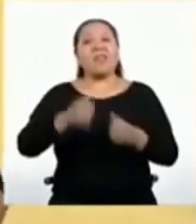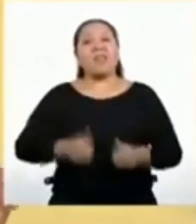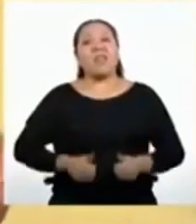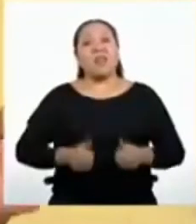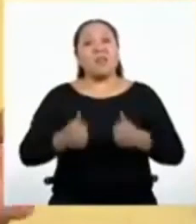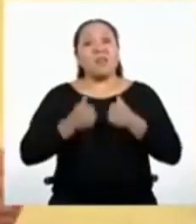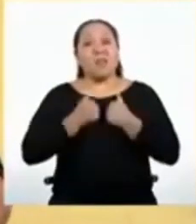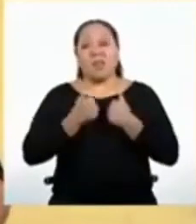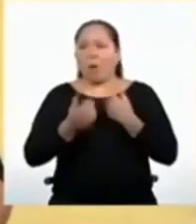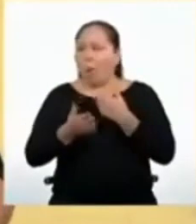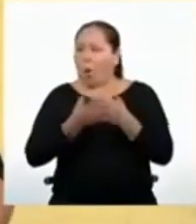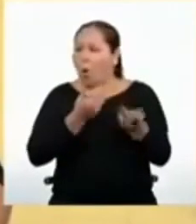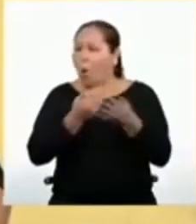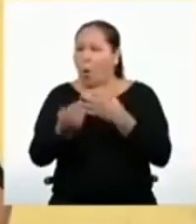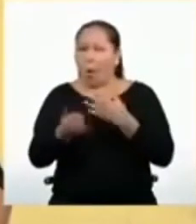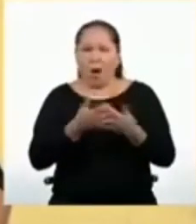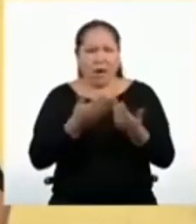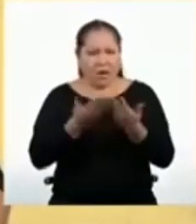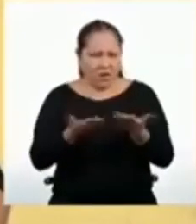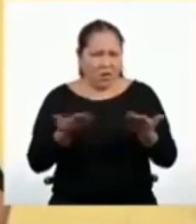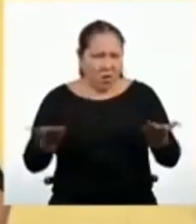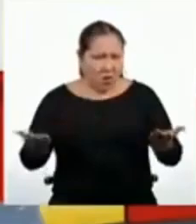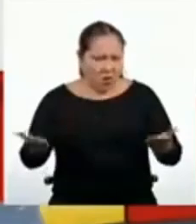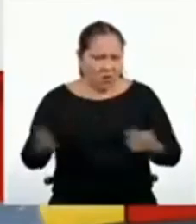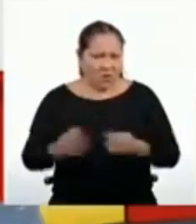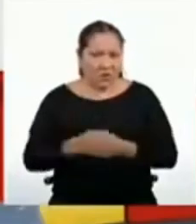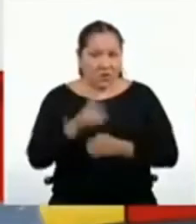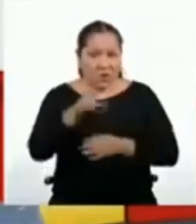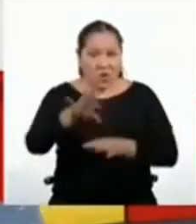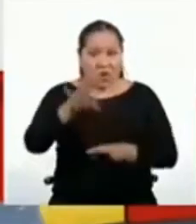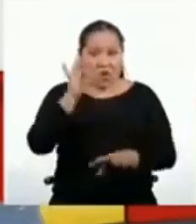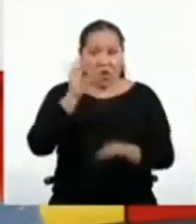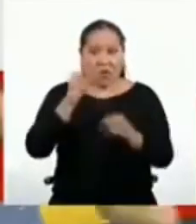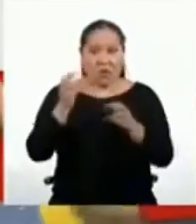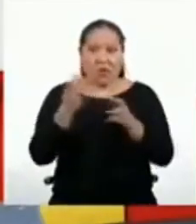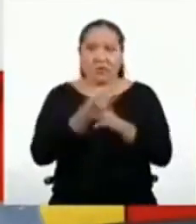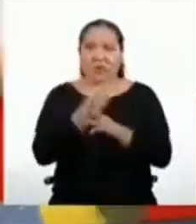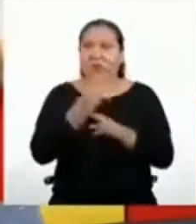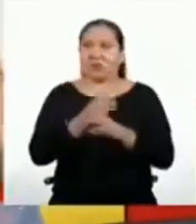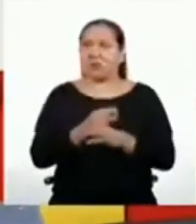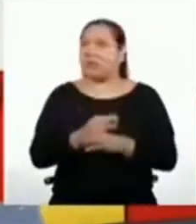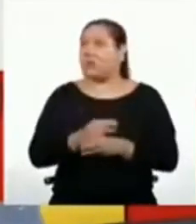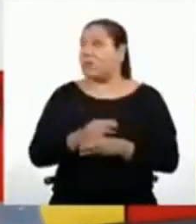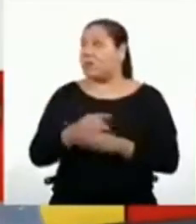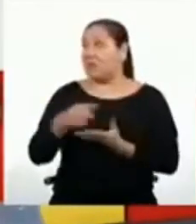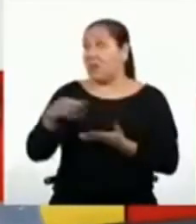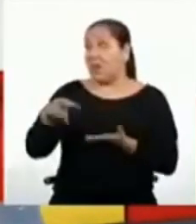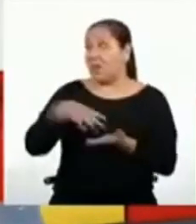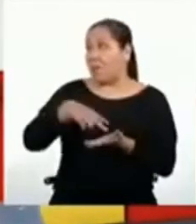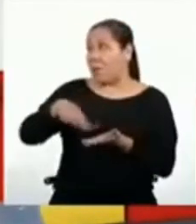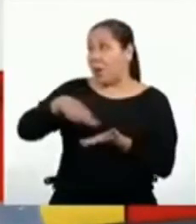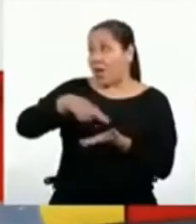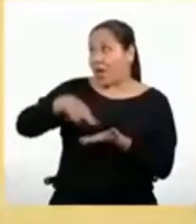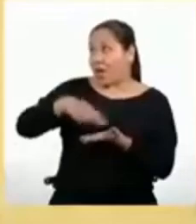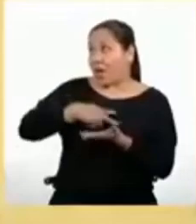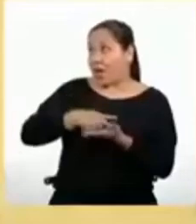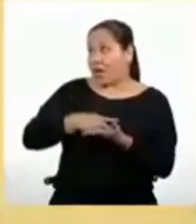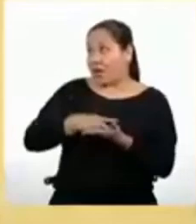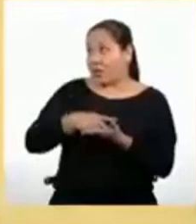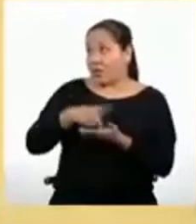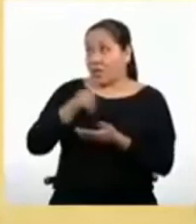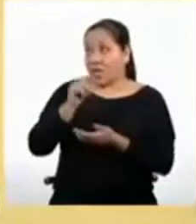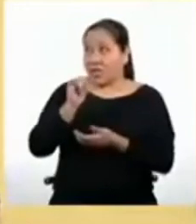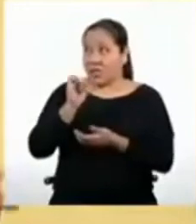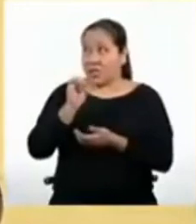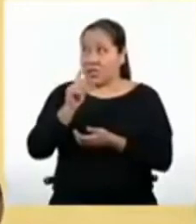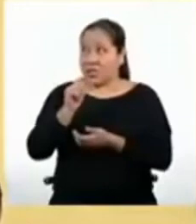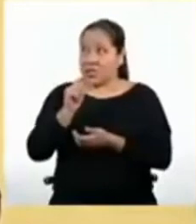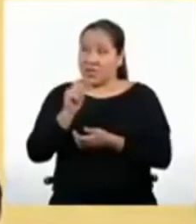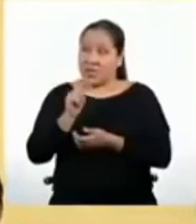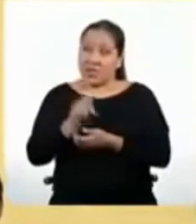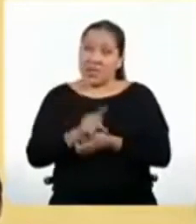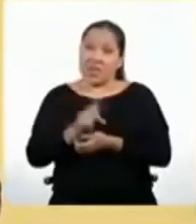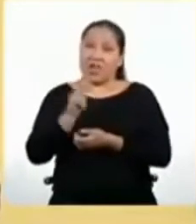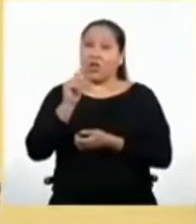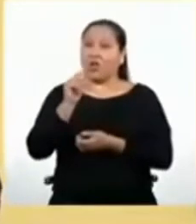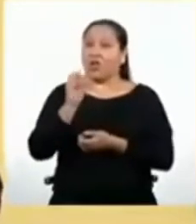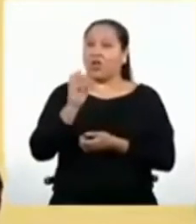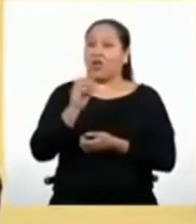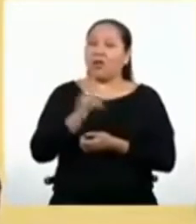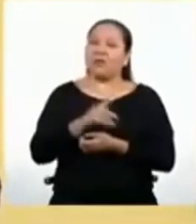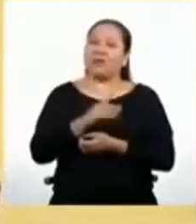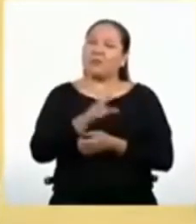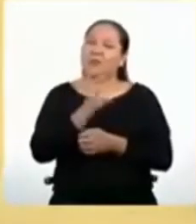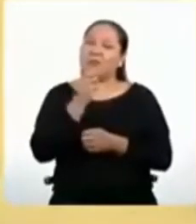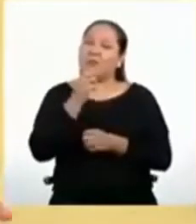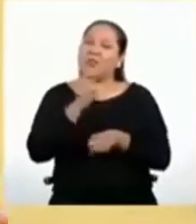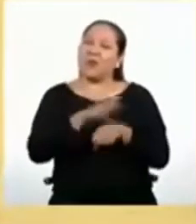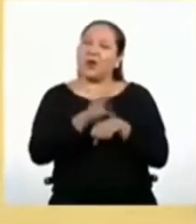que hagas podrás encontrar matemáticas. ¿Y si hago bailes de TikTok también van a estar? Te recomiendo que continúes con